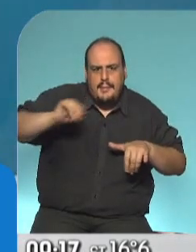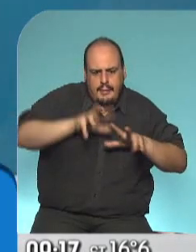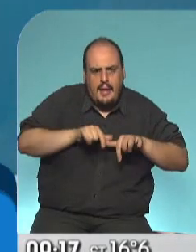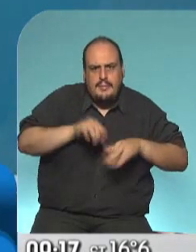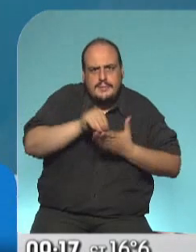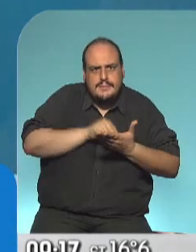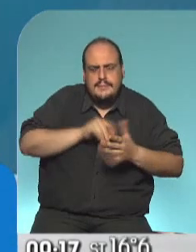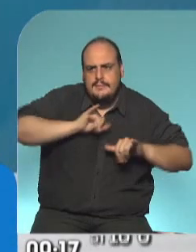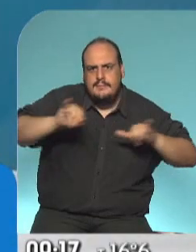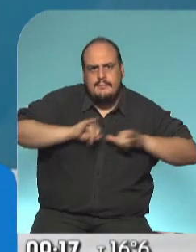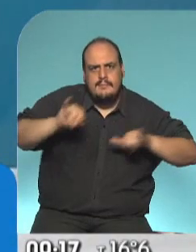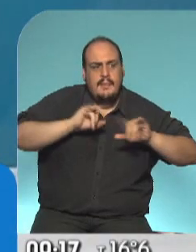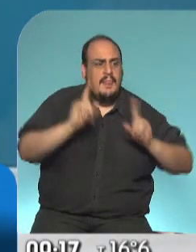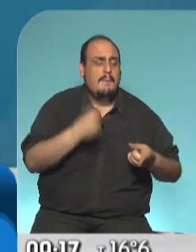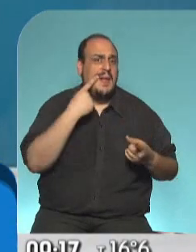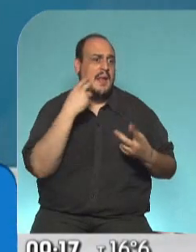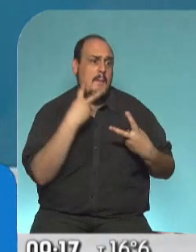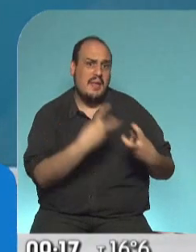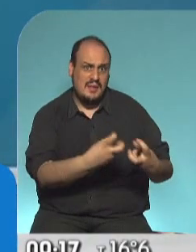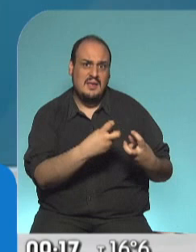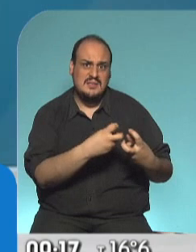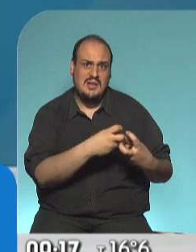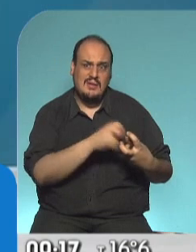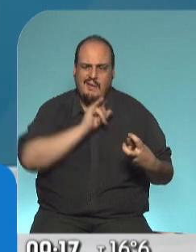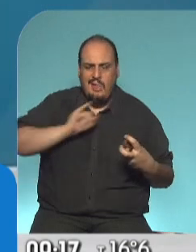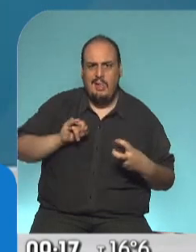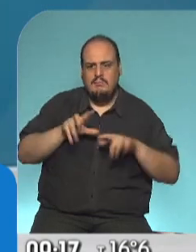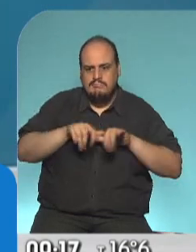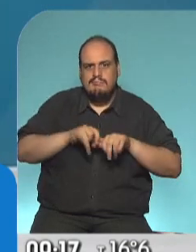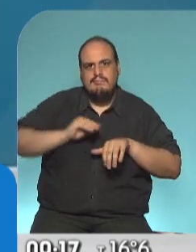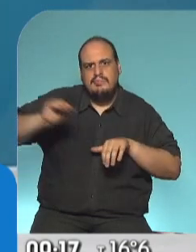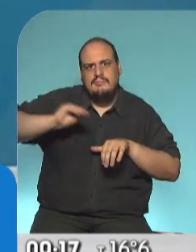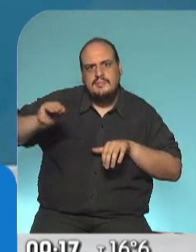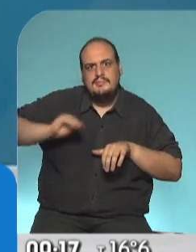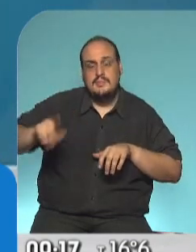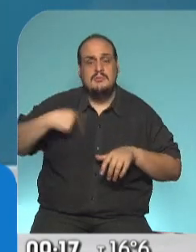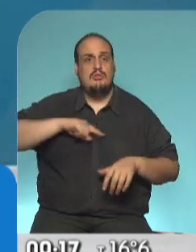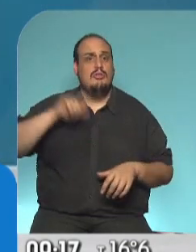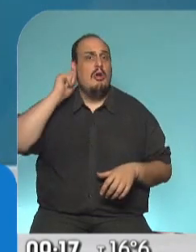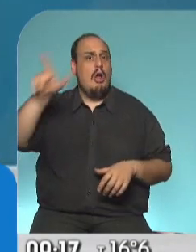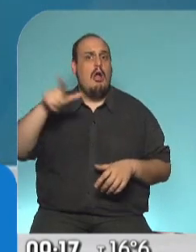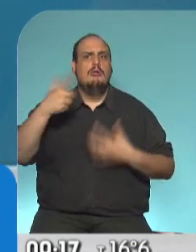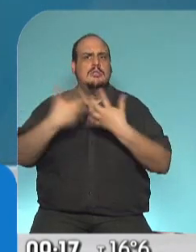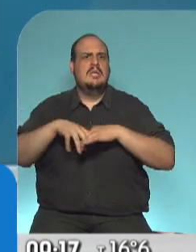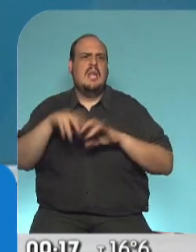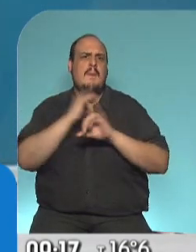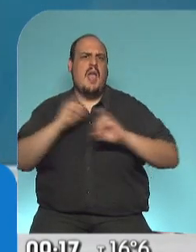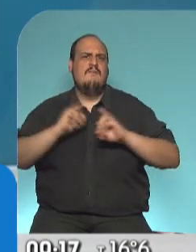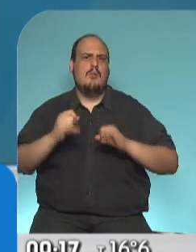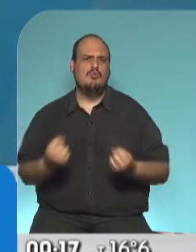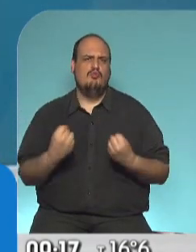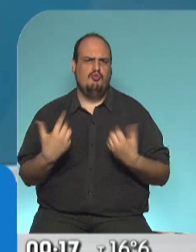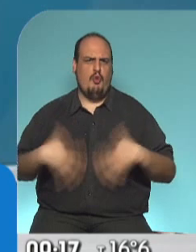datos y haciendo las investigaciones epidemiológicas y hemos logrado tener realmente un sistema de información muy